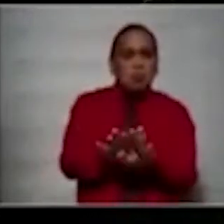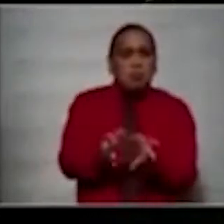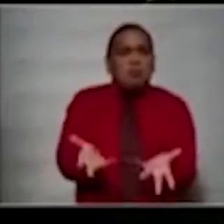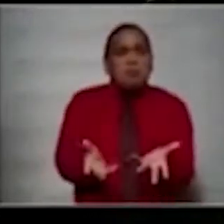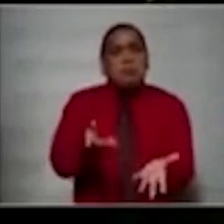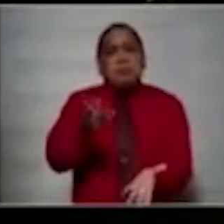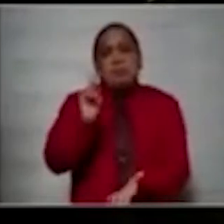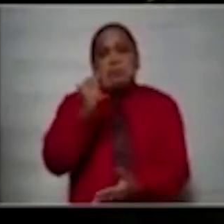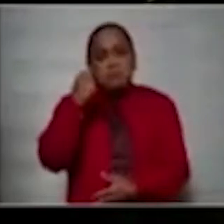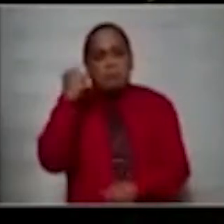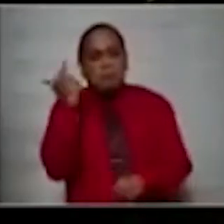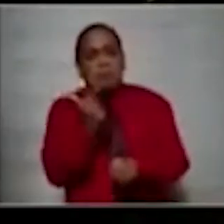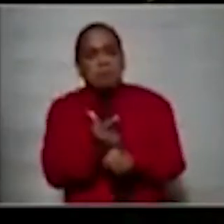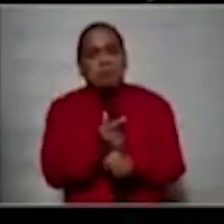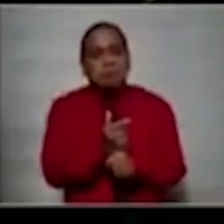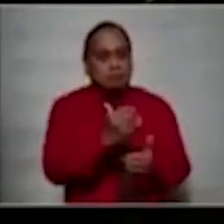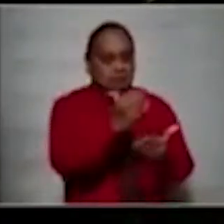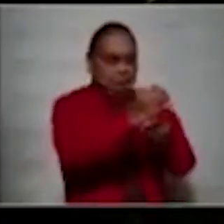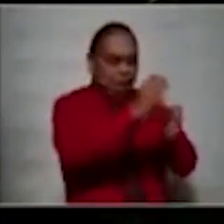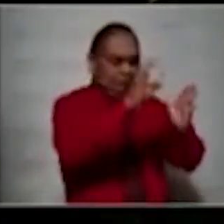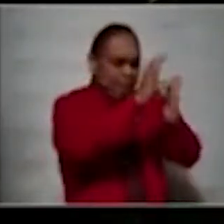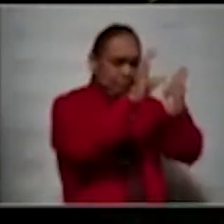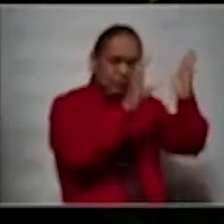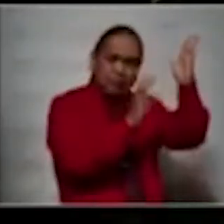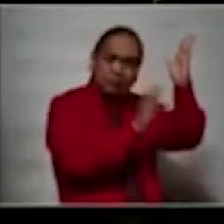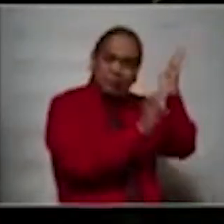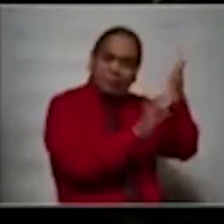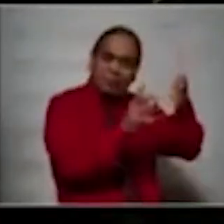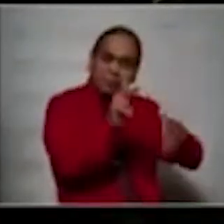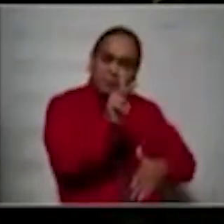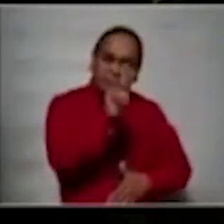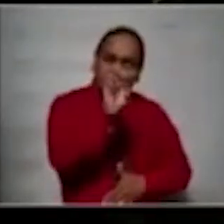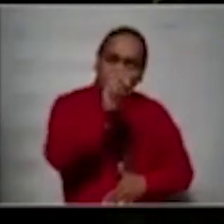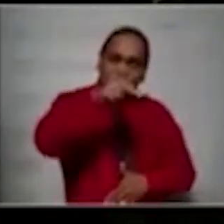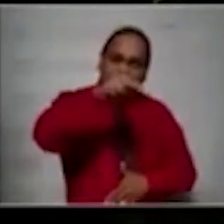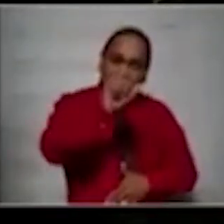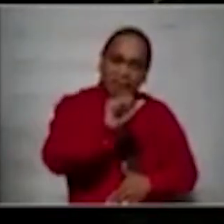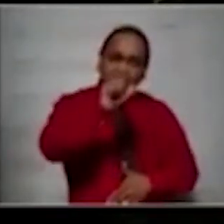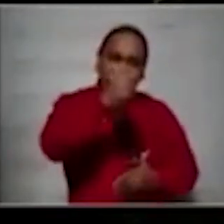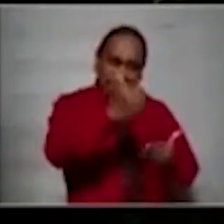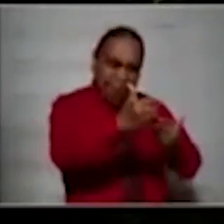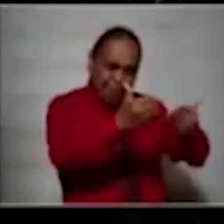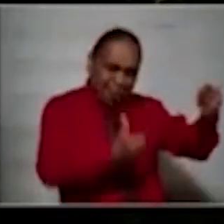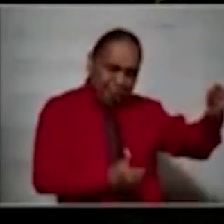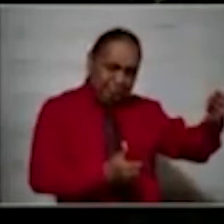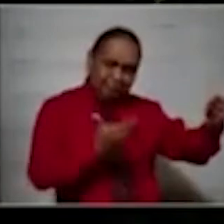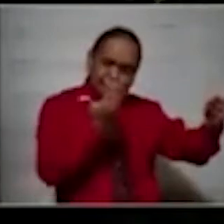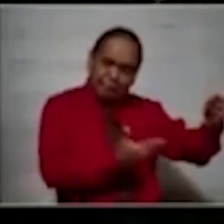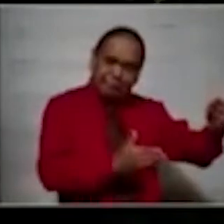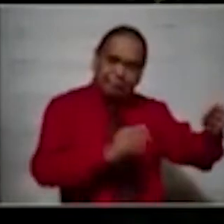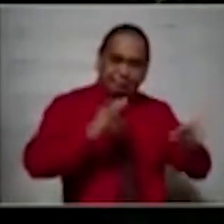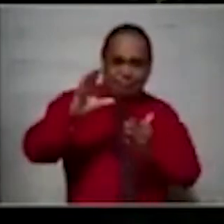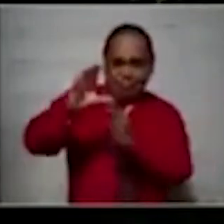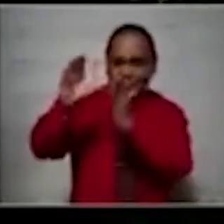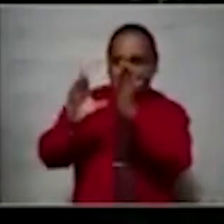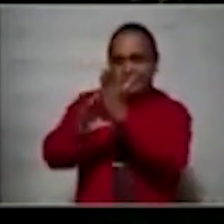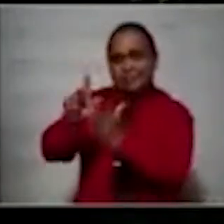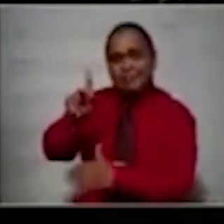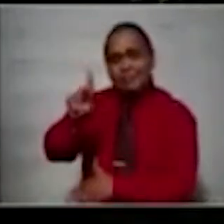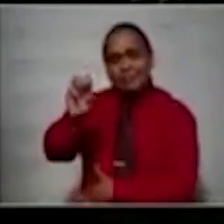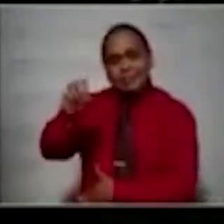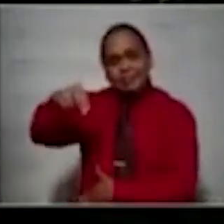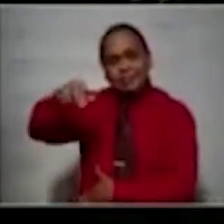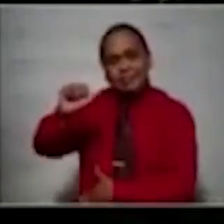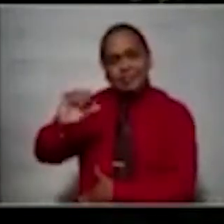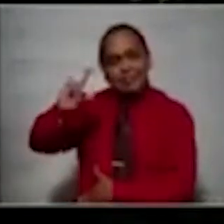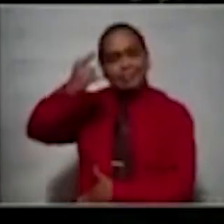muy claros. Tanto el Código Penal Federal como el Código Penal, el Código Penal Campechano, perdón, pues establece la prohibición